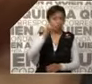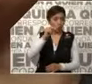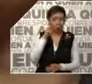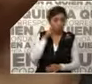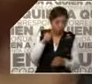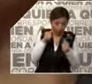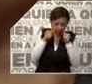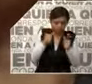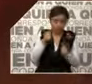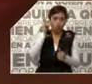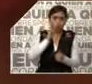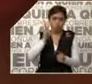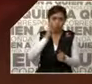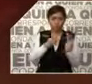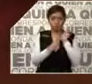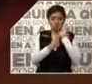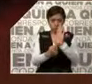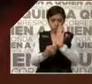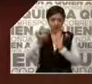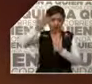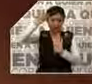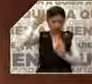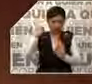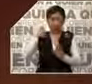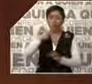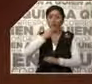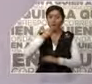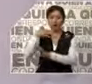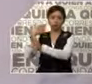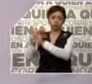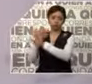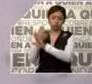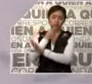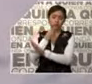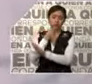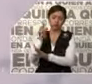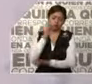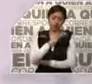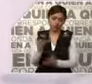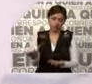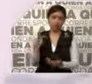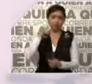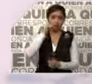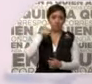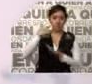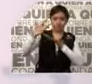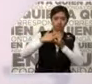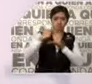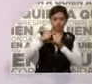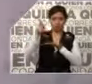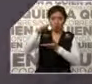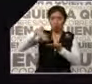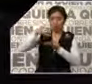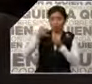consideración todas las pruebas suficientes que se tenían en contra del padre de los menores y que en todo favorecen a su expareja.